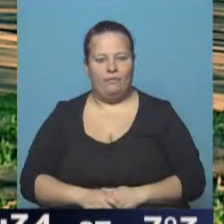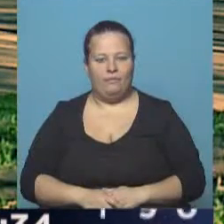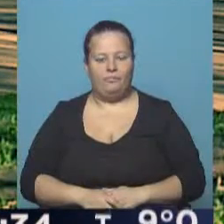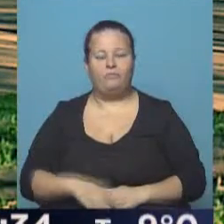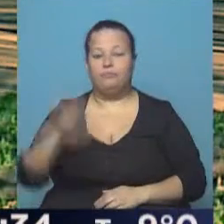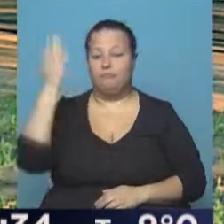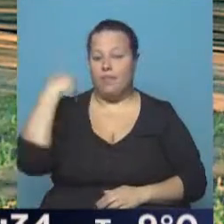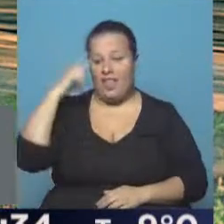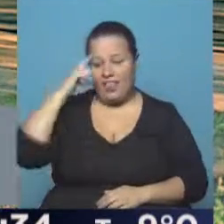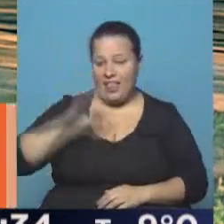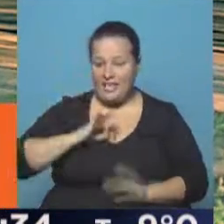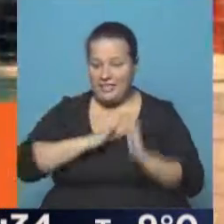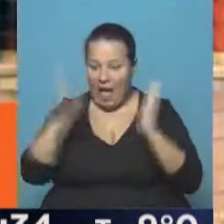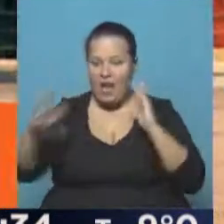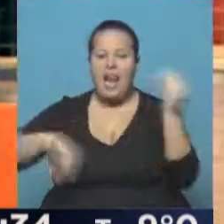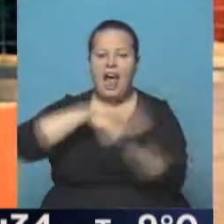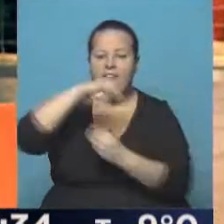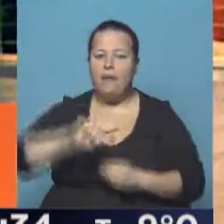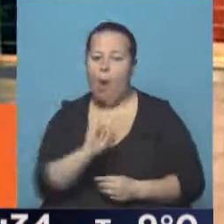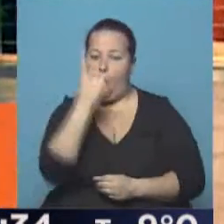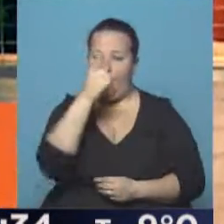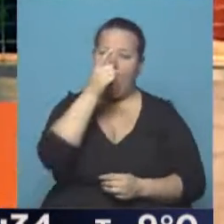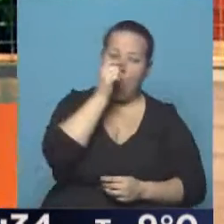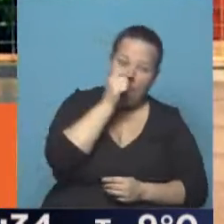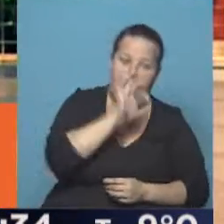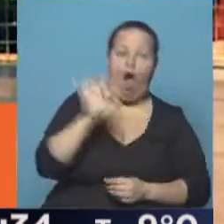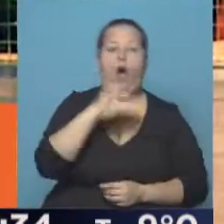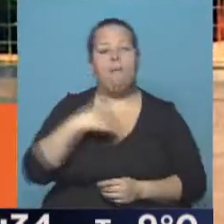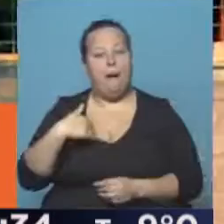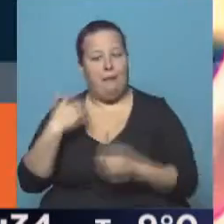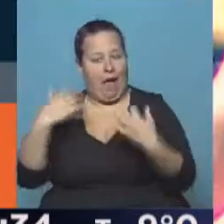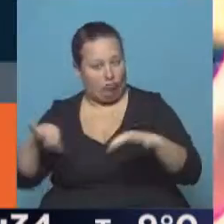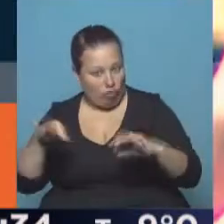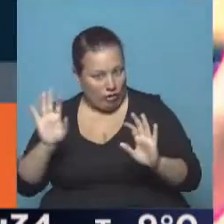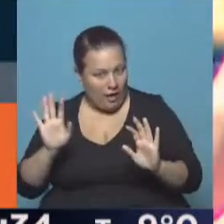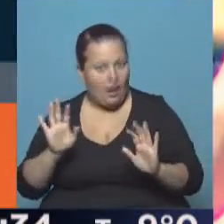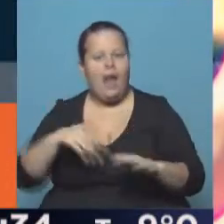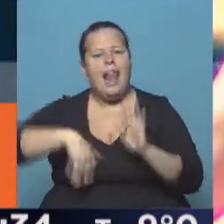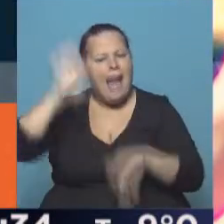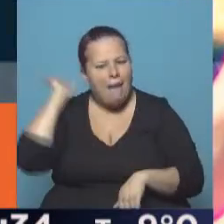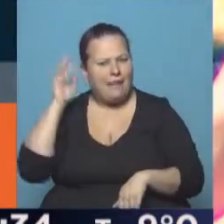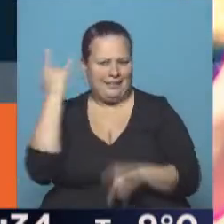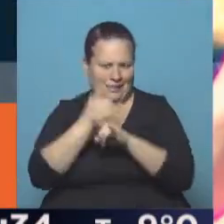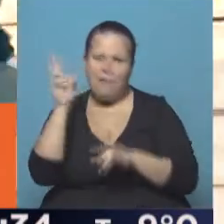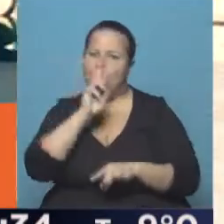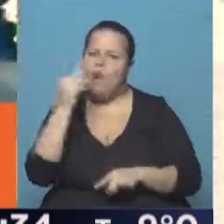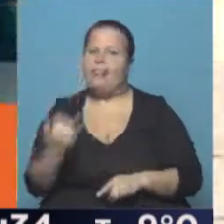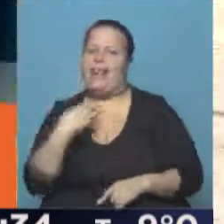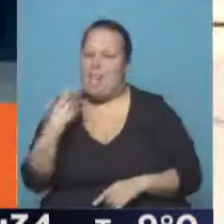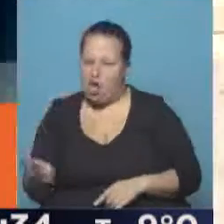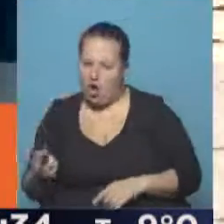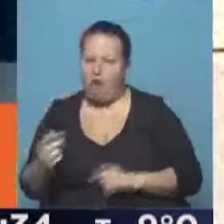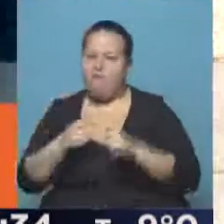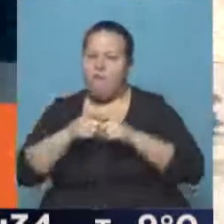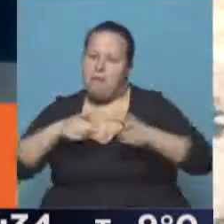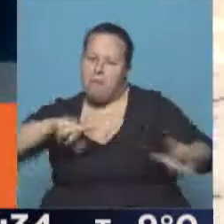En la última década, la familia monoparental, es decir, de un solo progenitor, en su gran mayoría de madres con hijos, comienza a